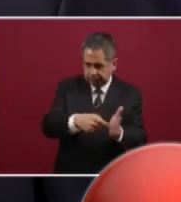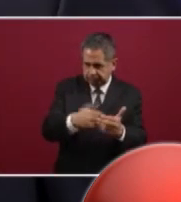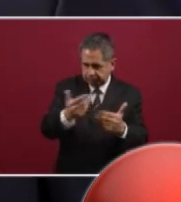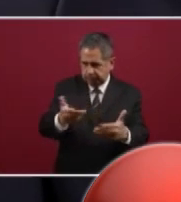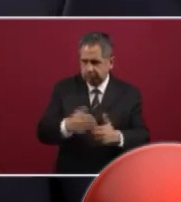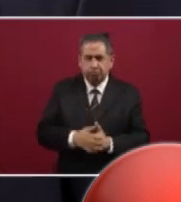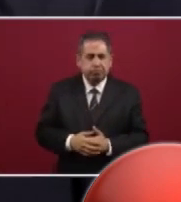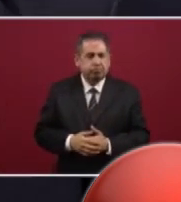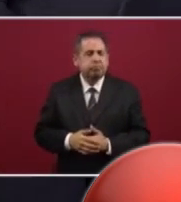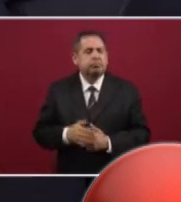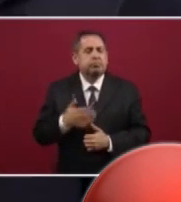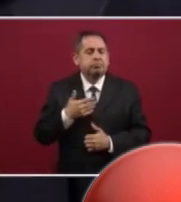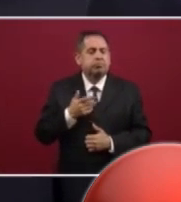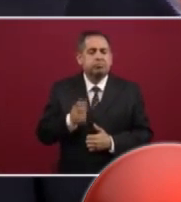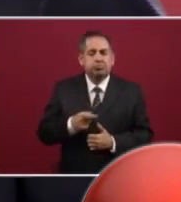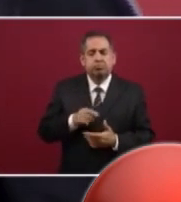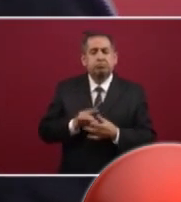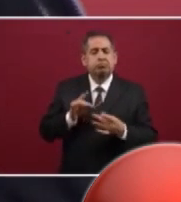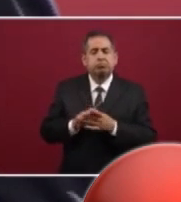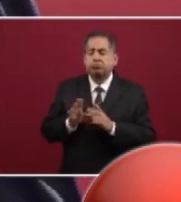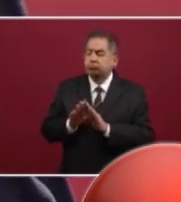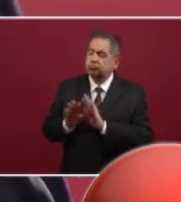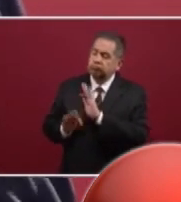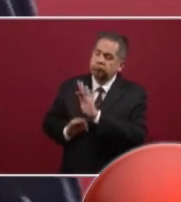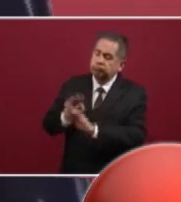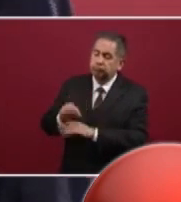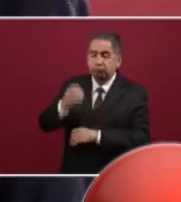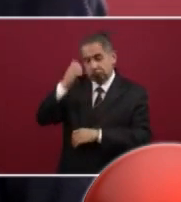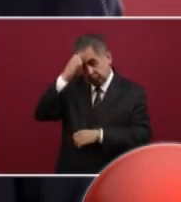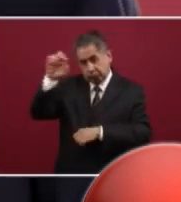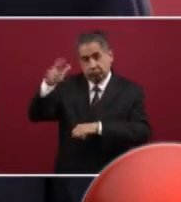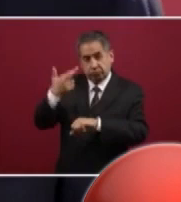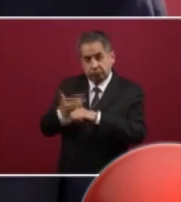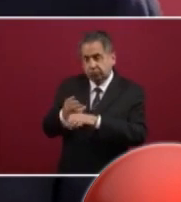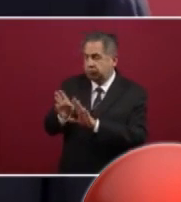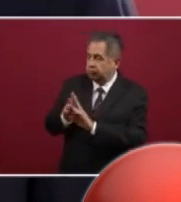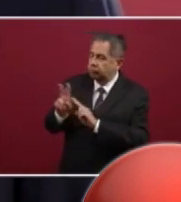que habla de cómo tratar al forastero.